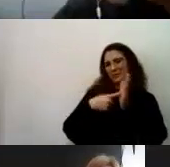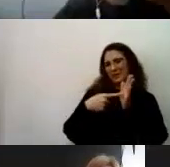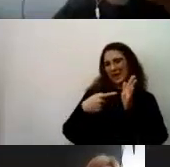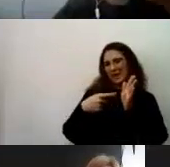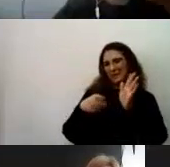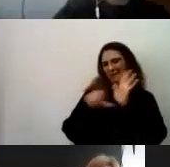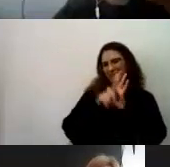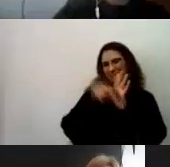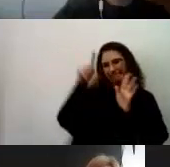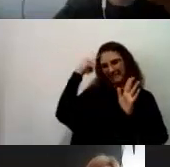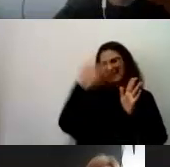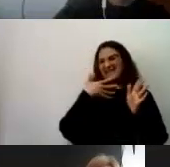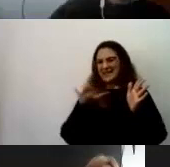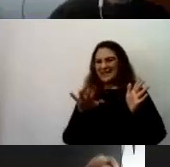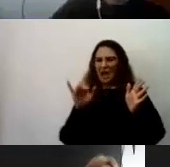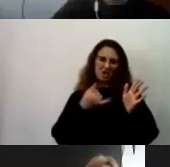causa,